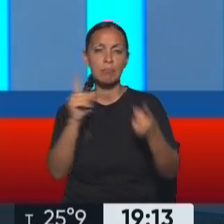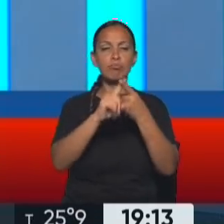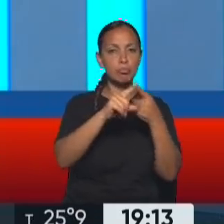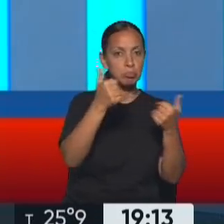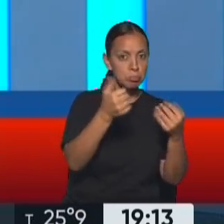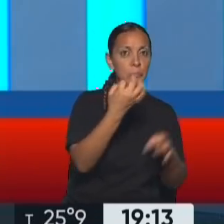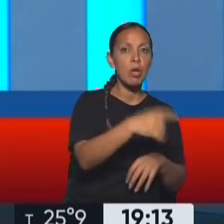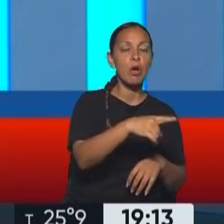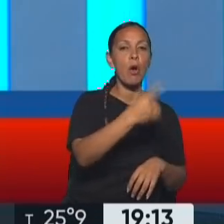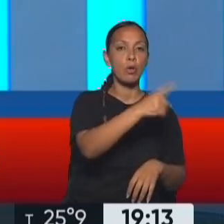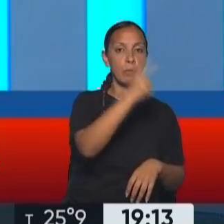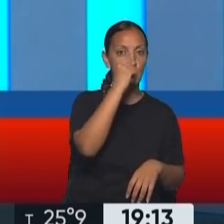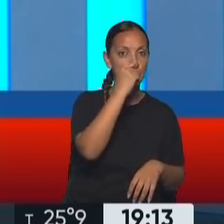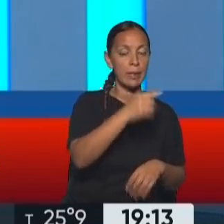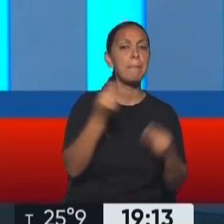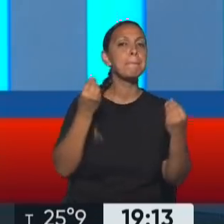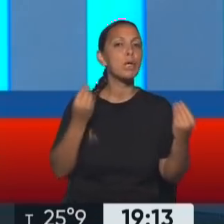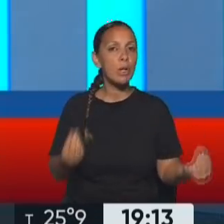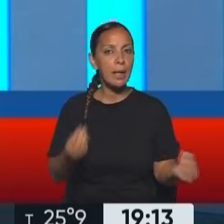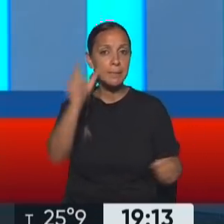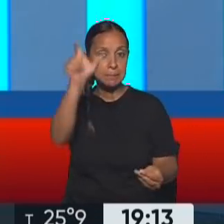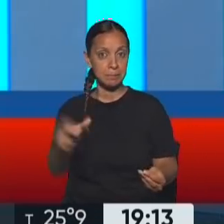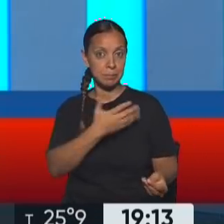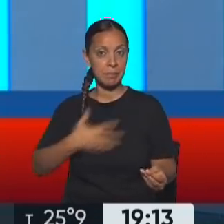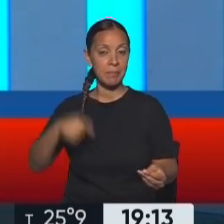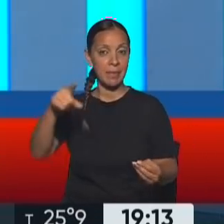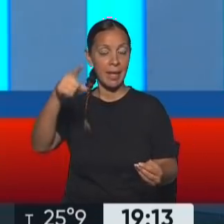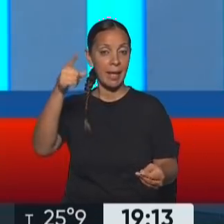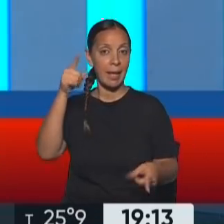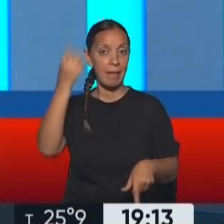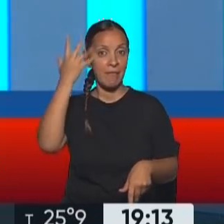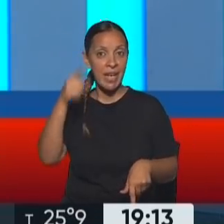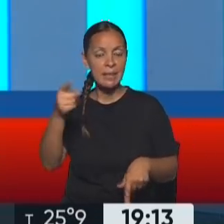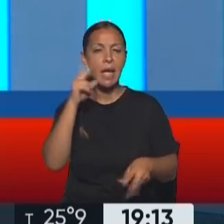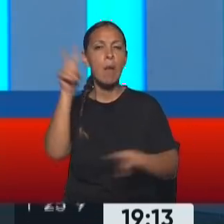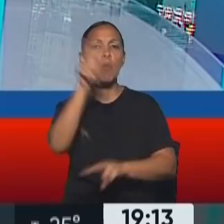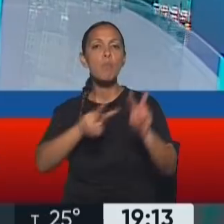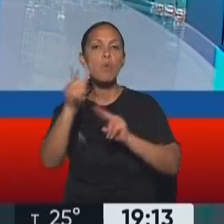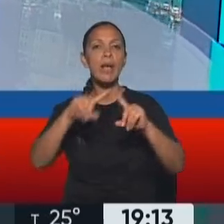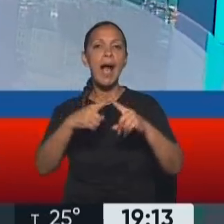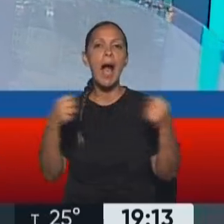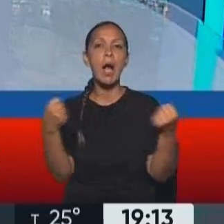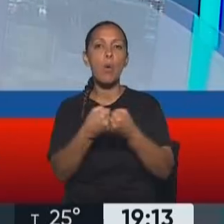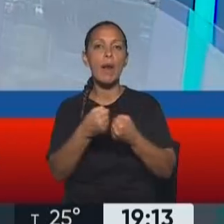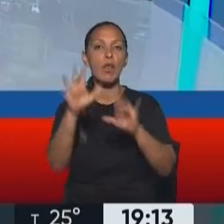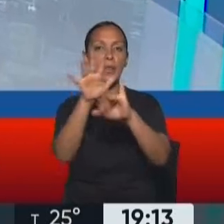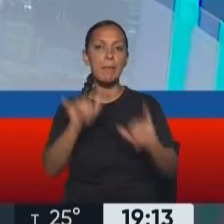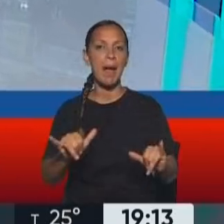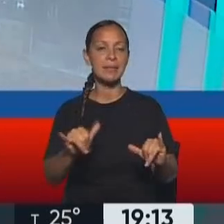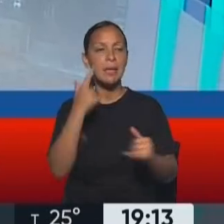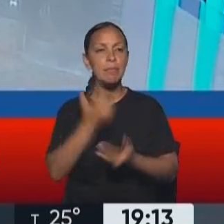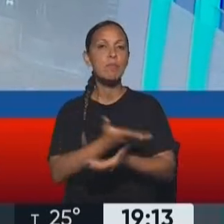qué? Porque Emmanuel Macron está en una posición de que está buscando negociar un acuerdo de paz y erigirse él